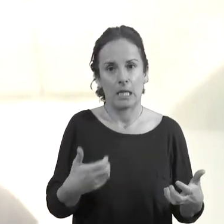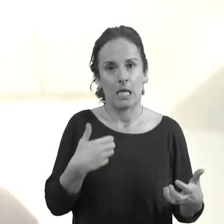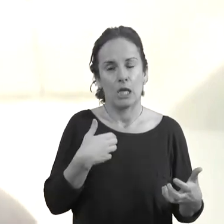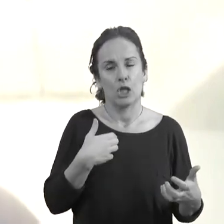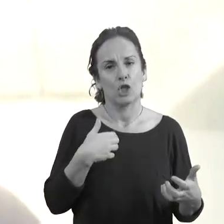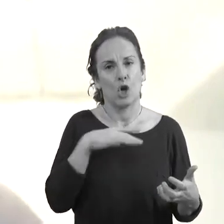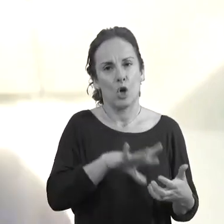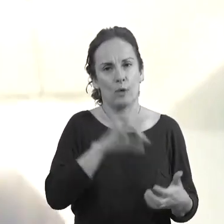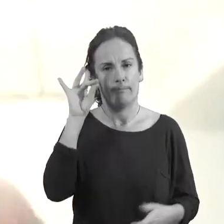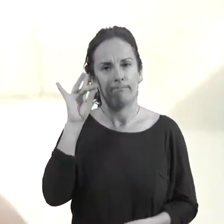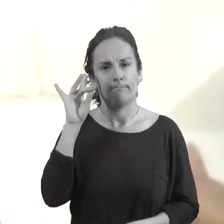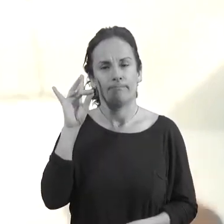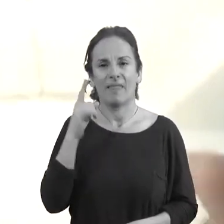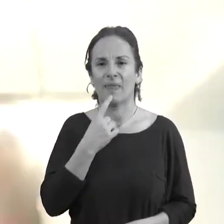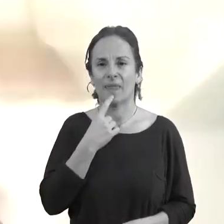Entonces,